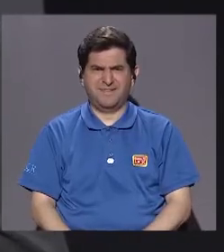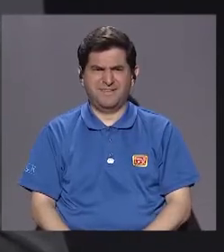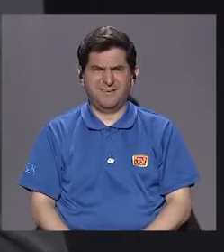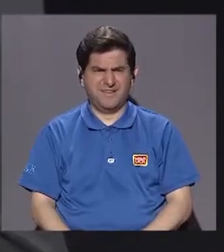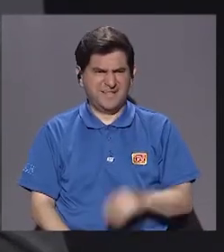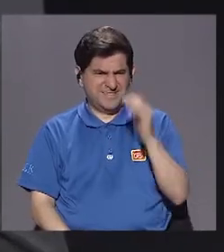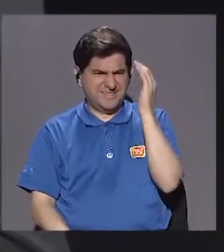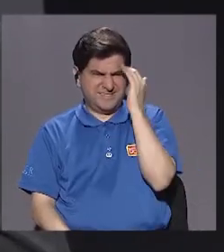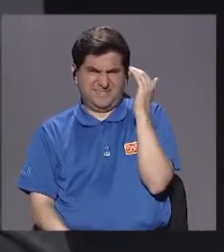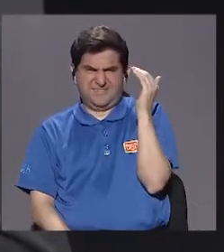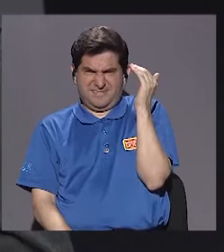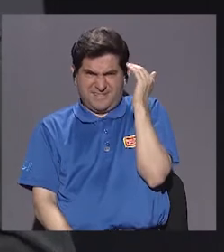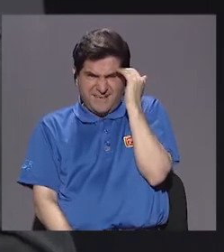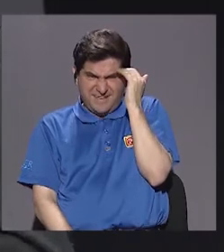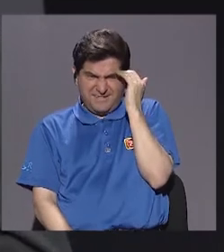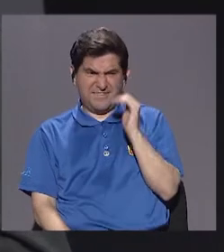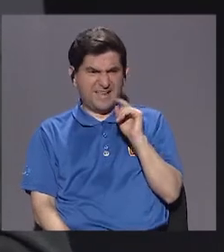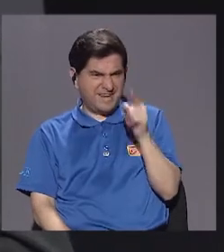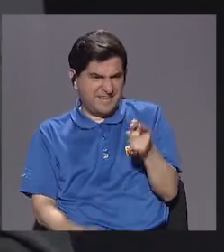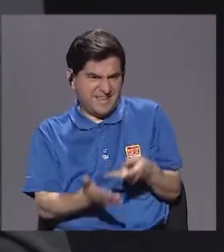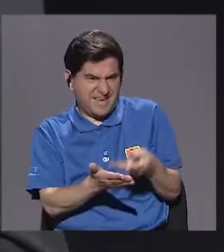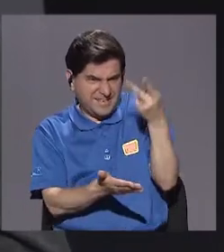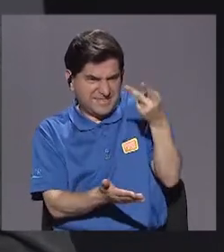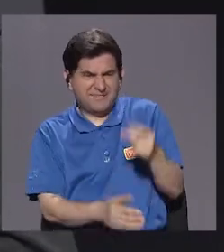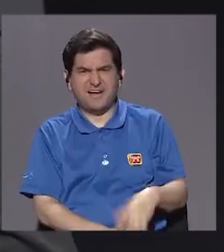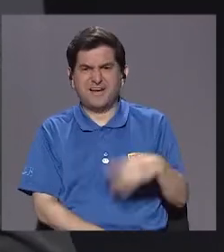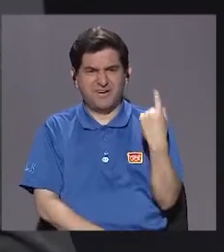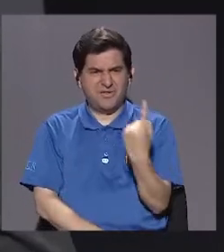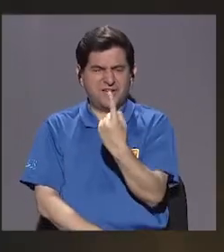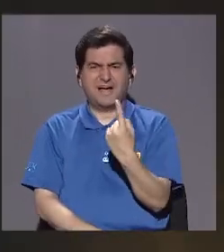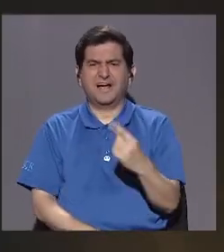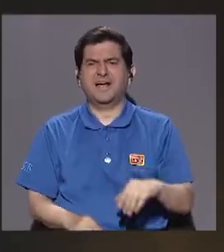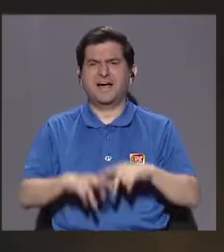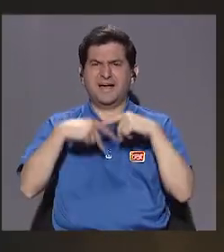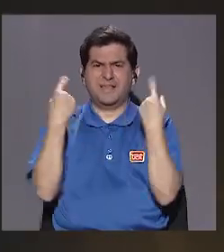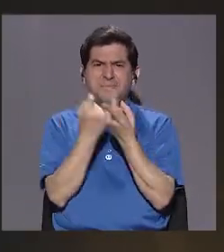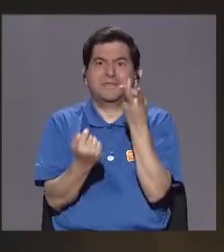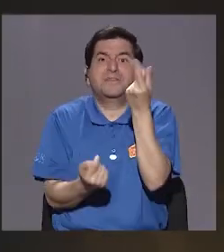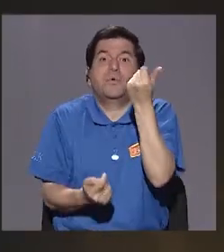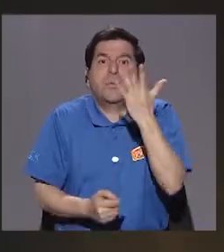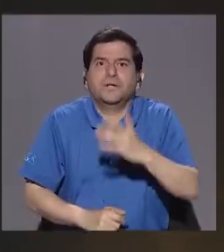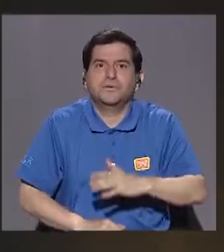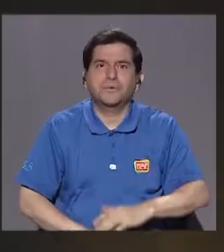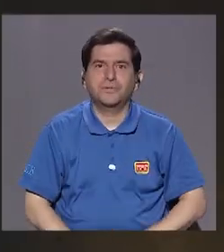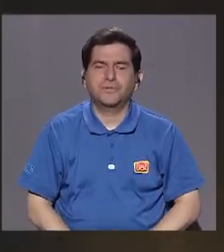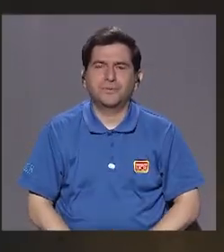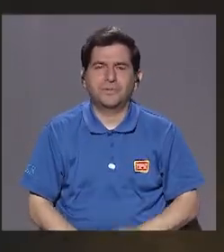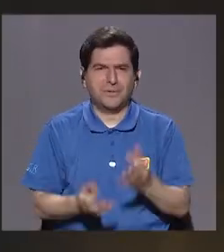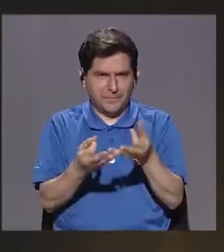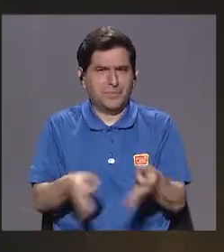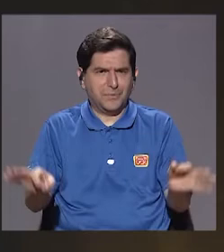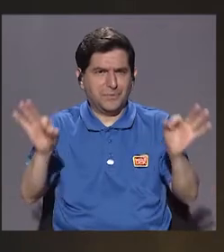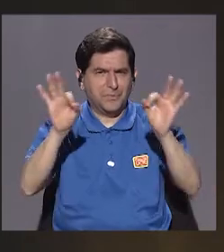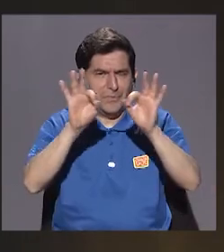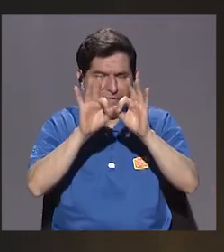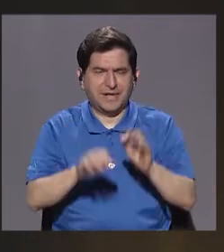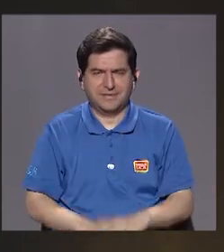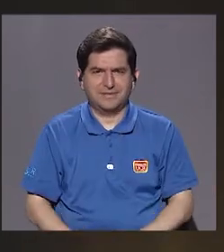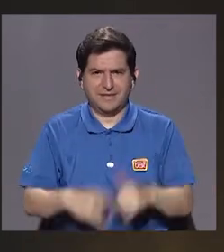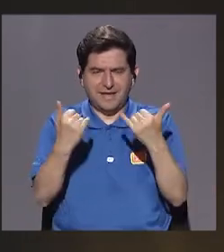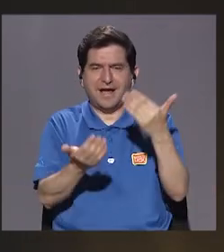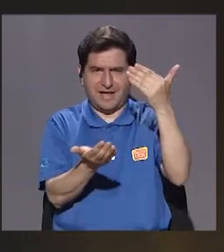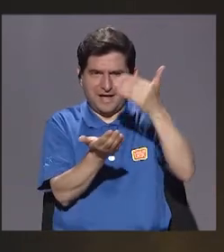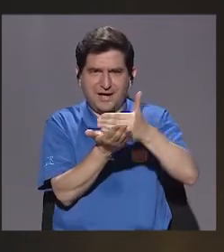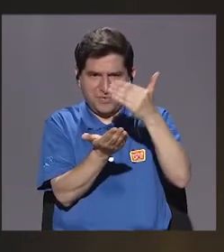para saber cuánto de ese monto le va a tocar a cada partido ahí hay una cosa que es importante vamos a ir a una